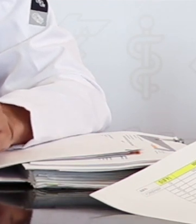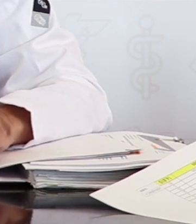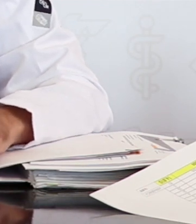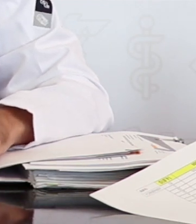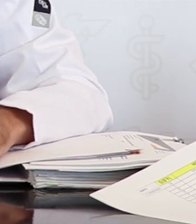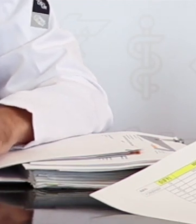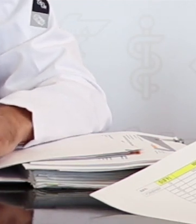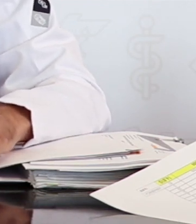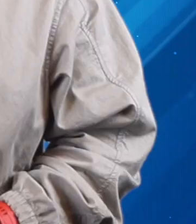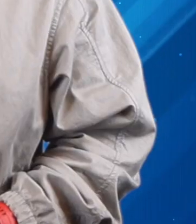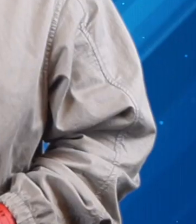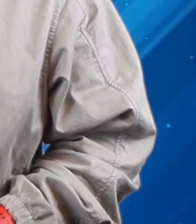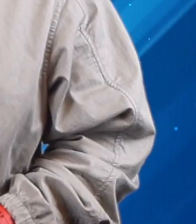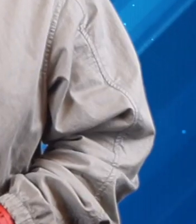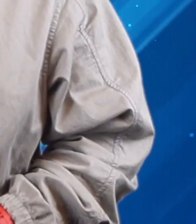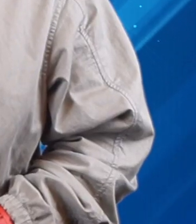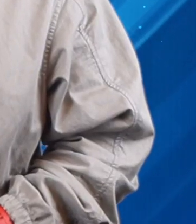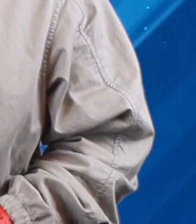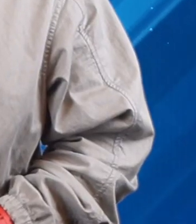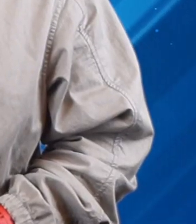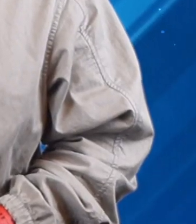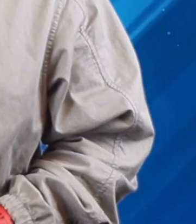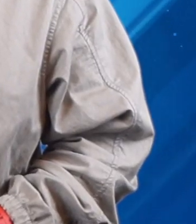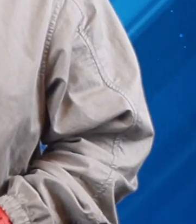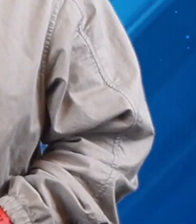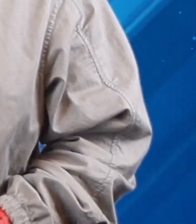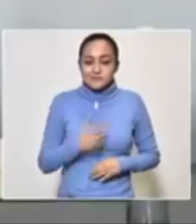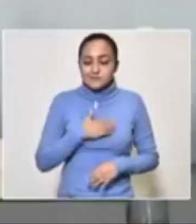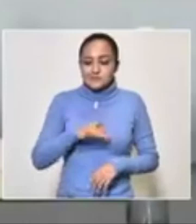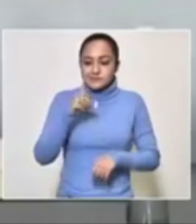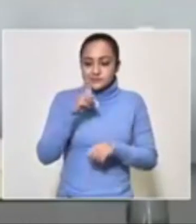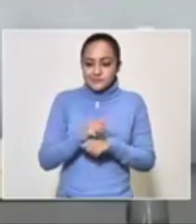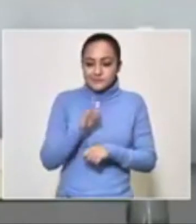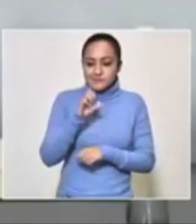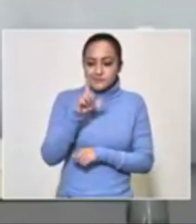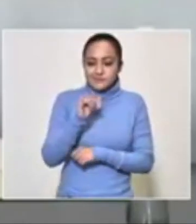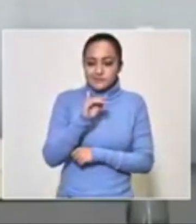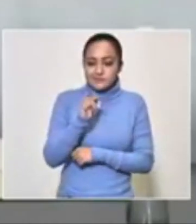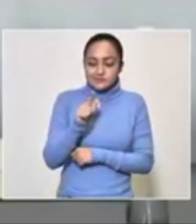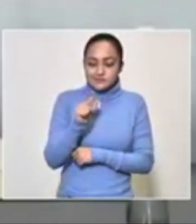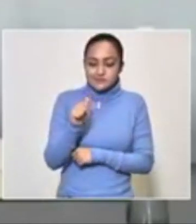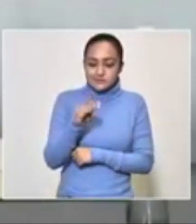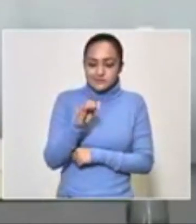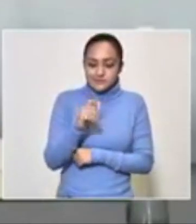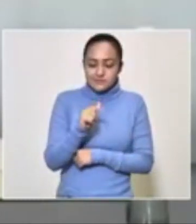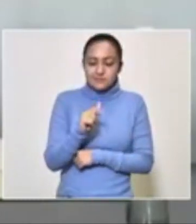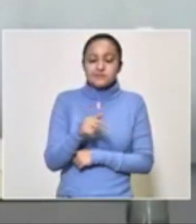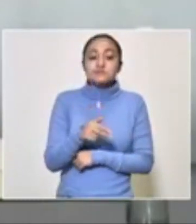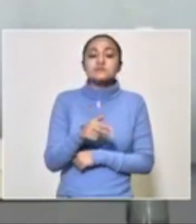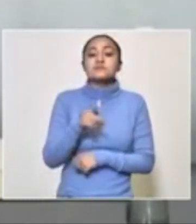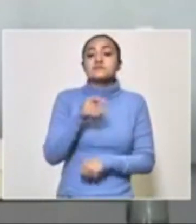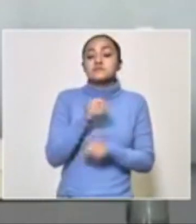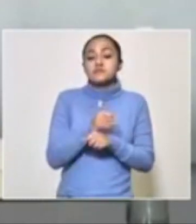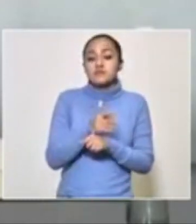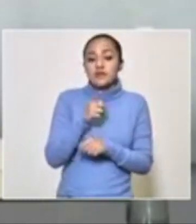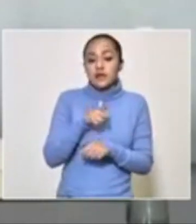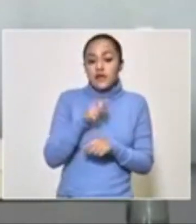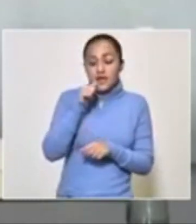Pero vamos a escuchar las declaraciones del funcionario estatal. Sí comentarte que el día de ayer